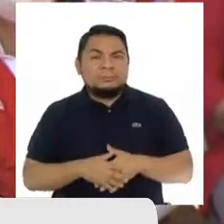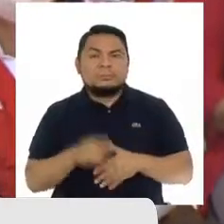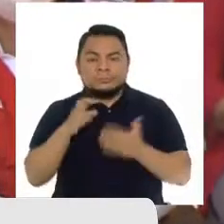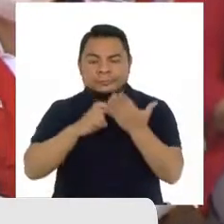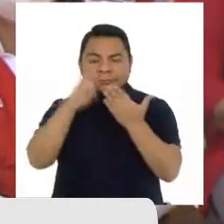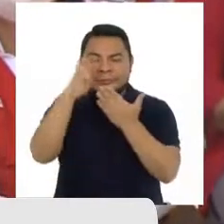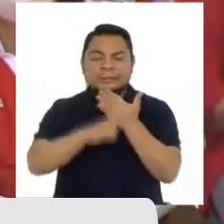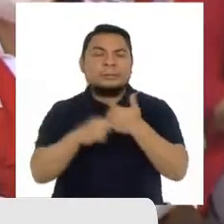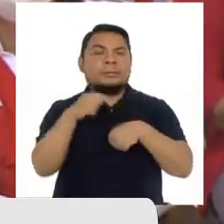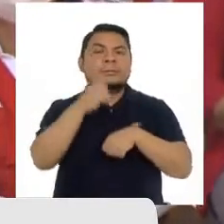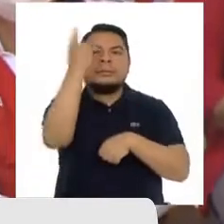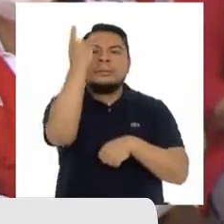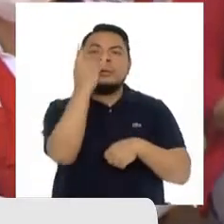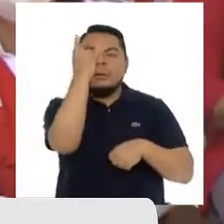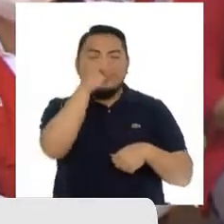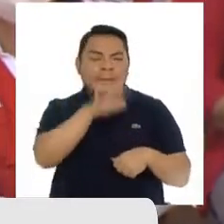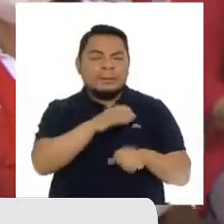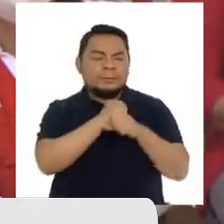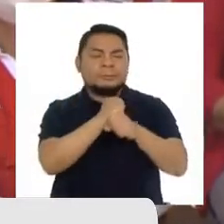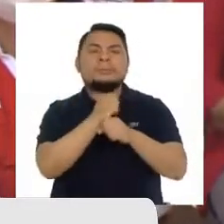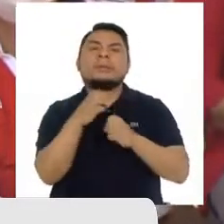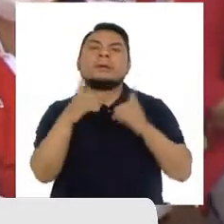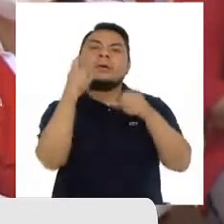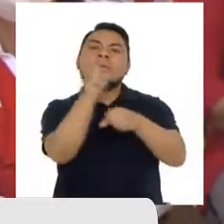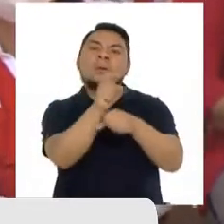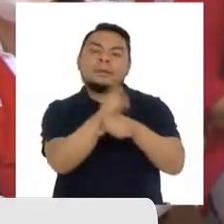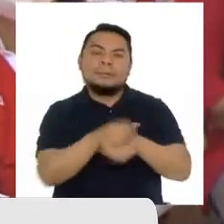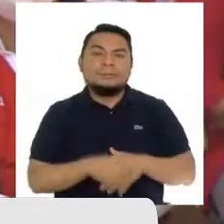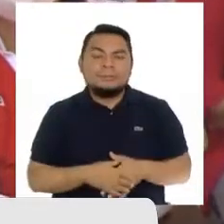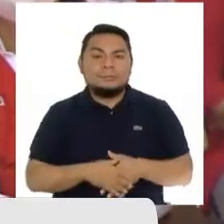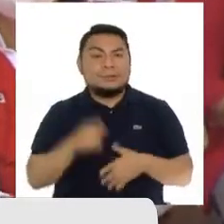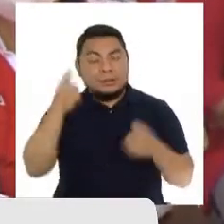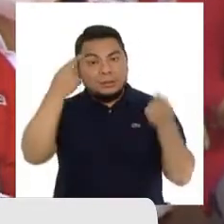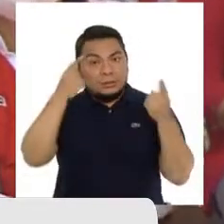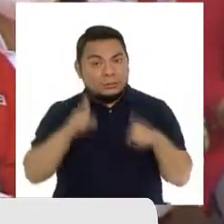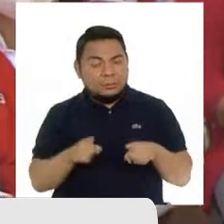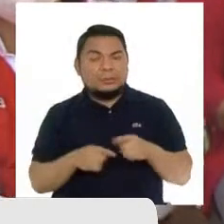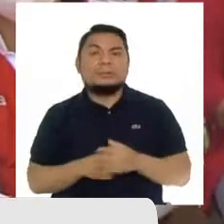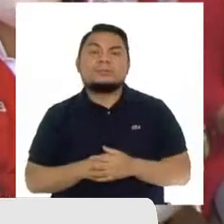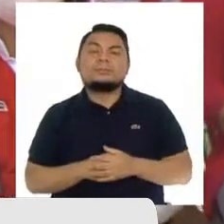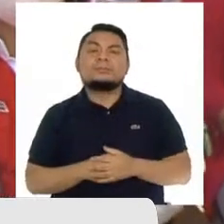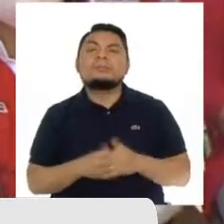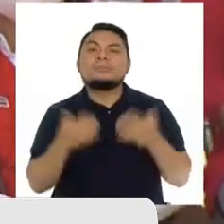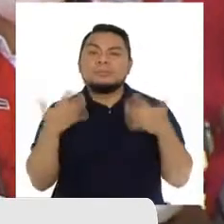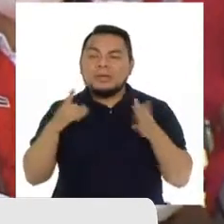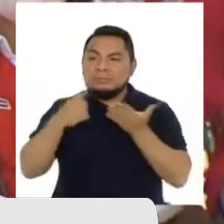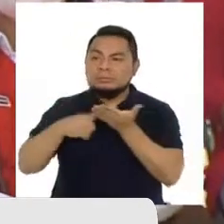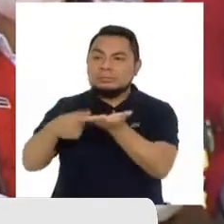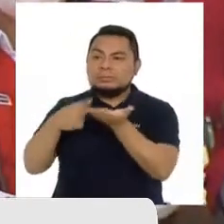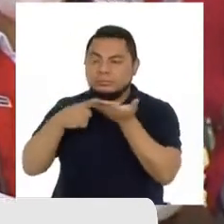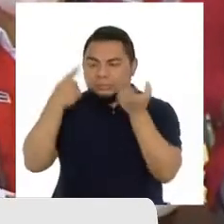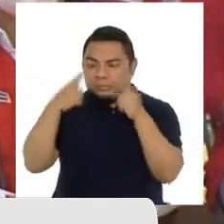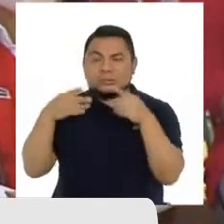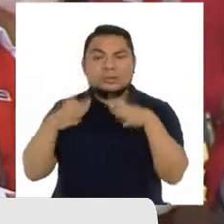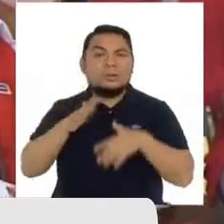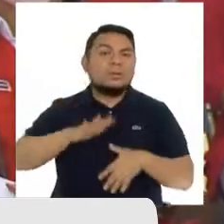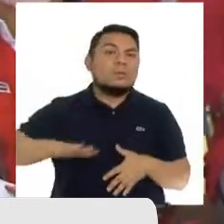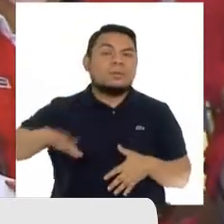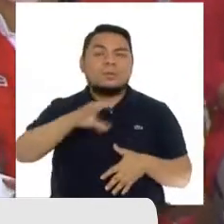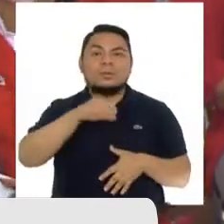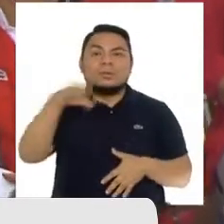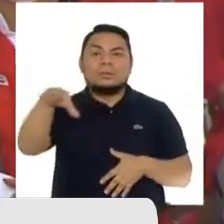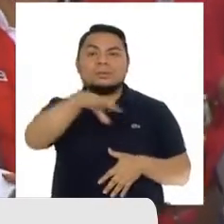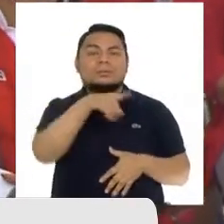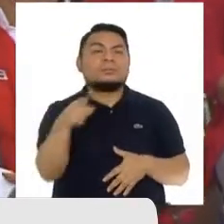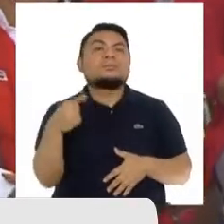plan de emergencia gente en el sistema educativo acordado y consensuado con todos los sectores